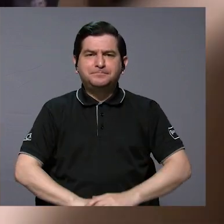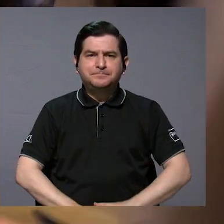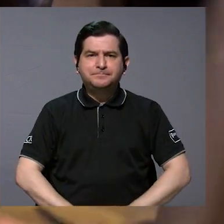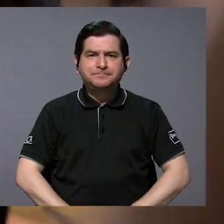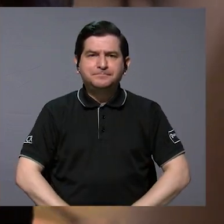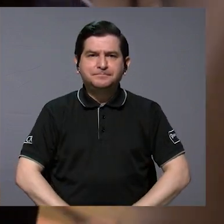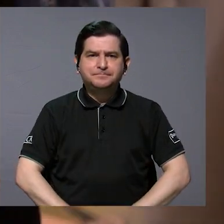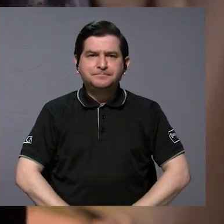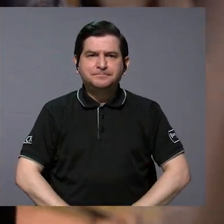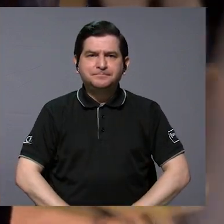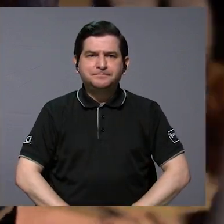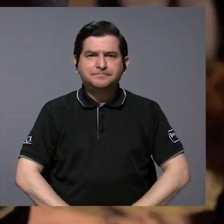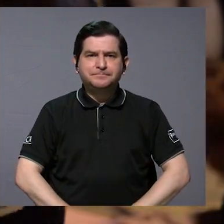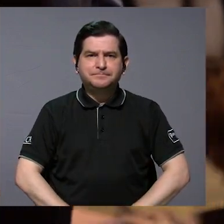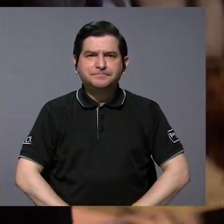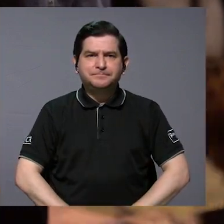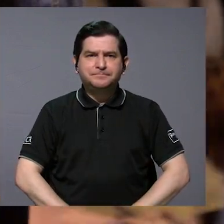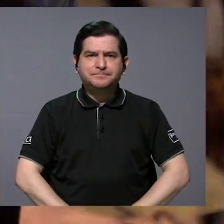divertido.